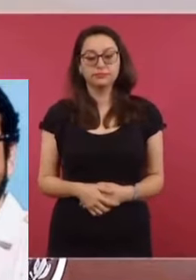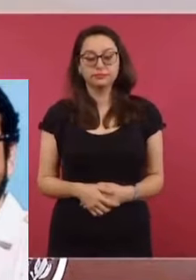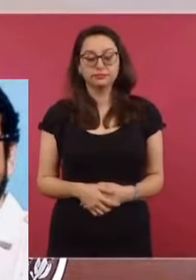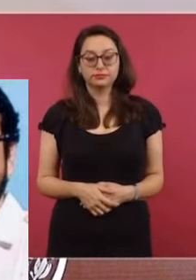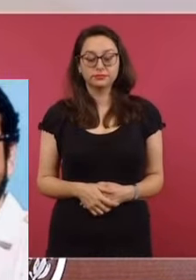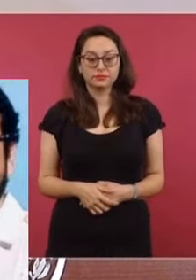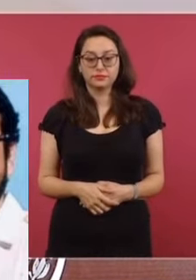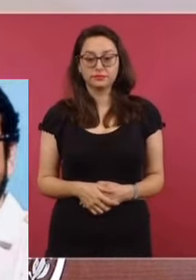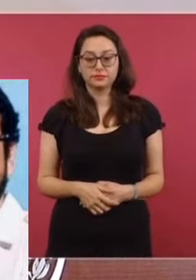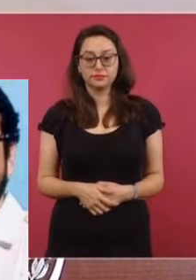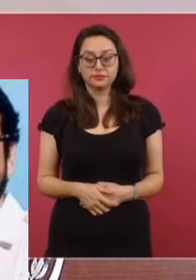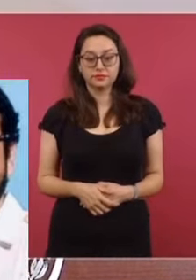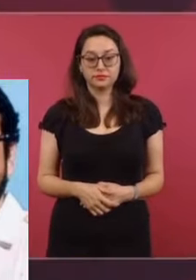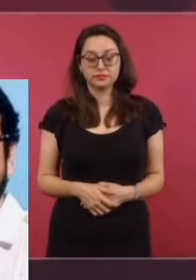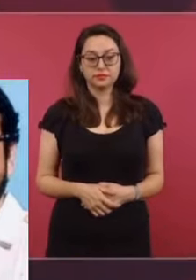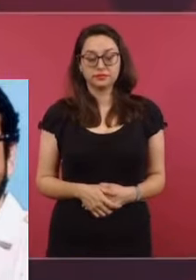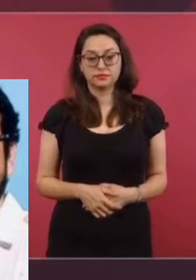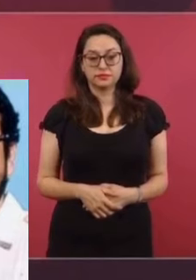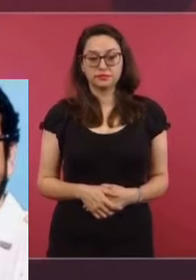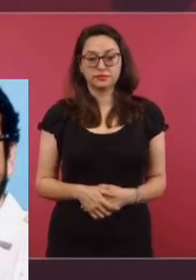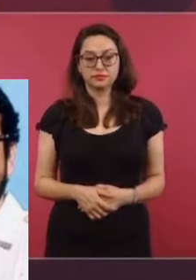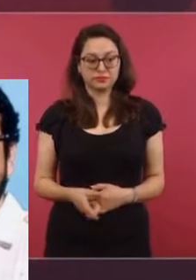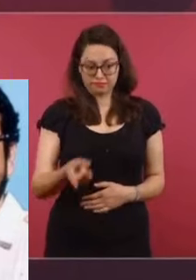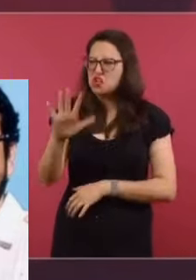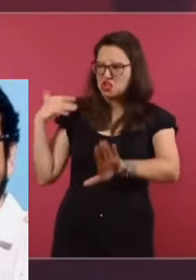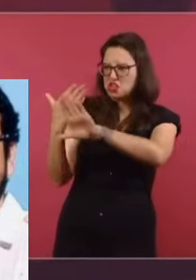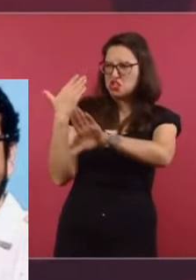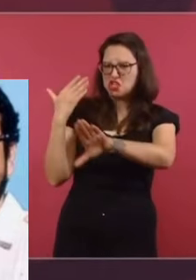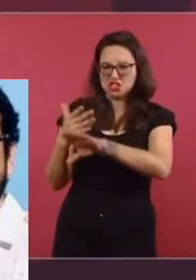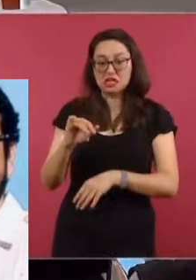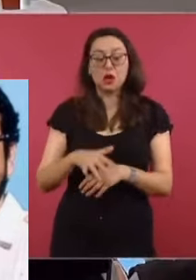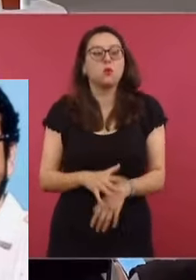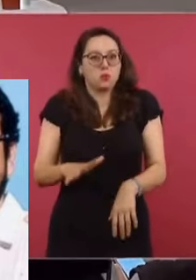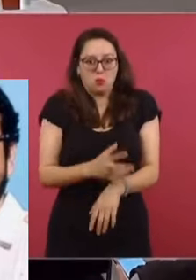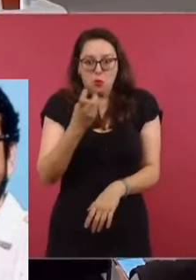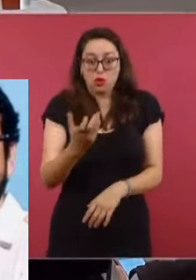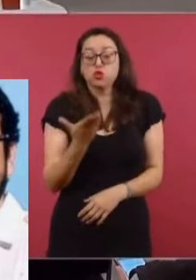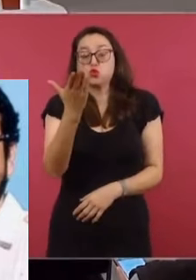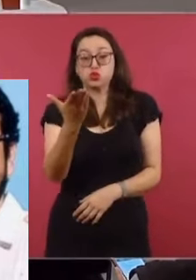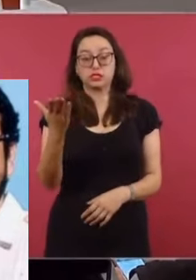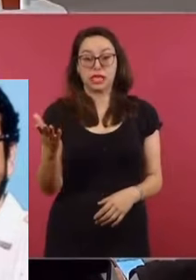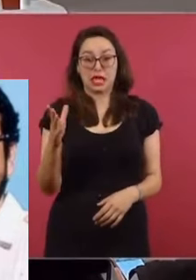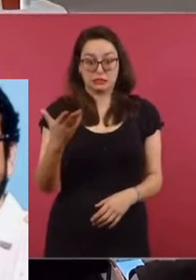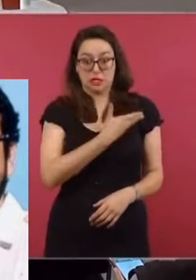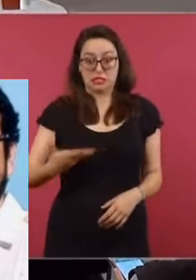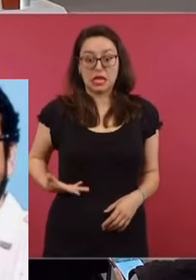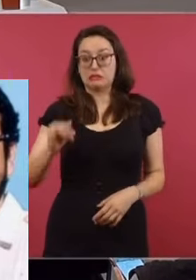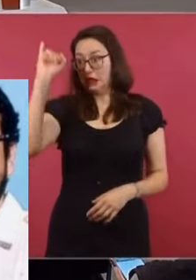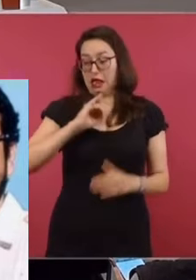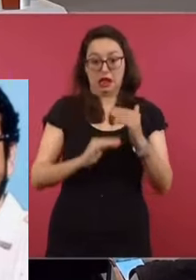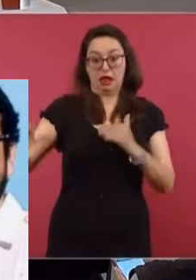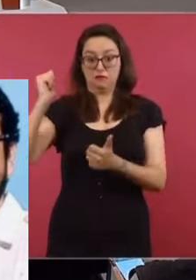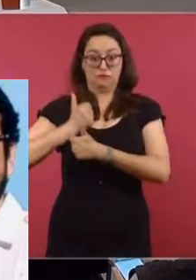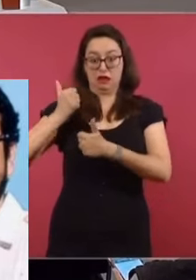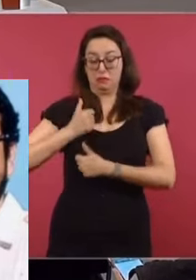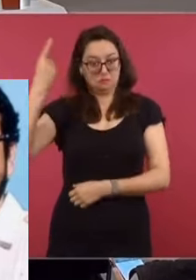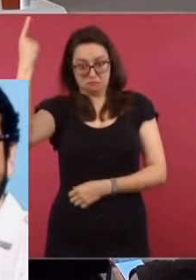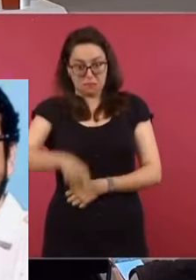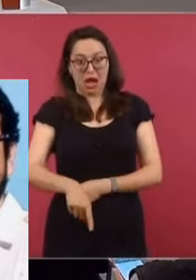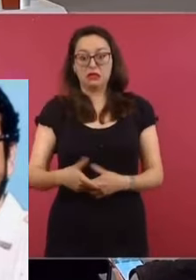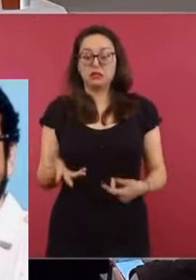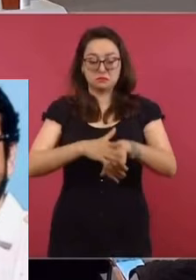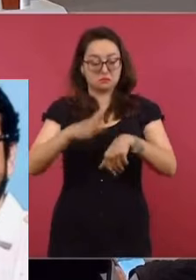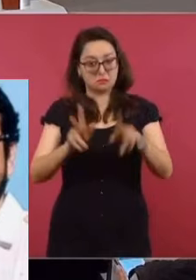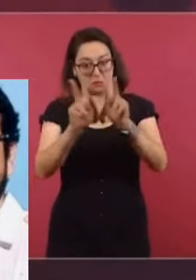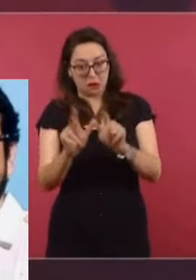es de malos, de Malolandia. Por eso ese llamado, presidente, usted como jefe supremo de las Fuerzas Armadas, a todos los sectores desde no, Villaviva, hacer ese